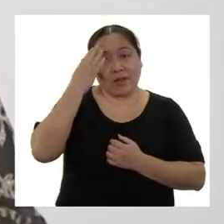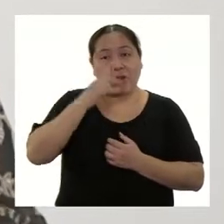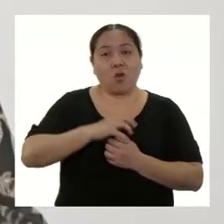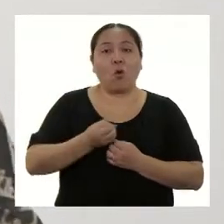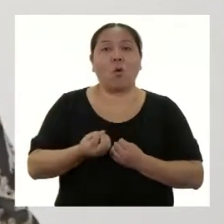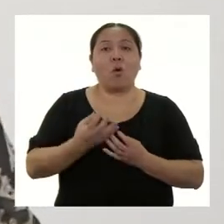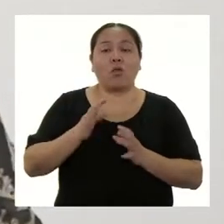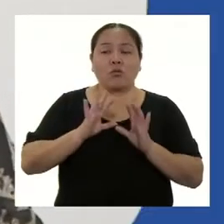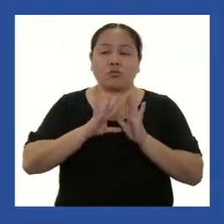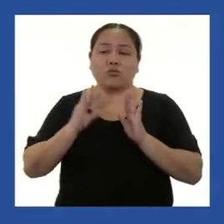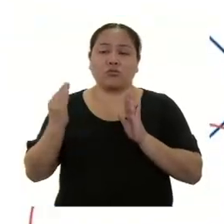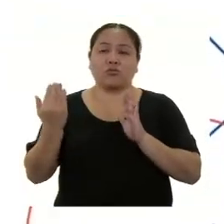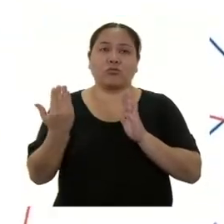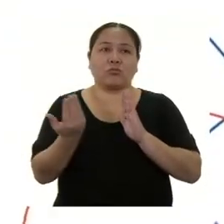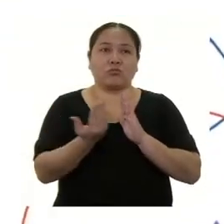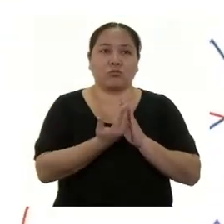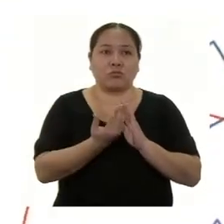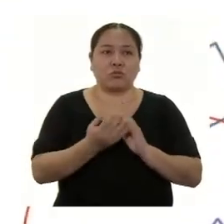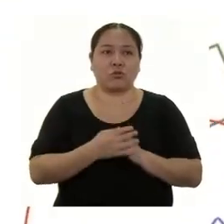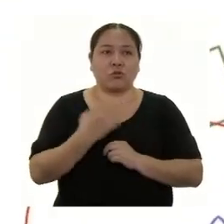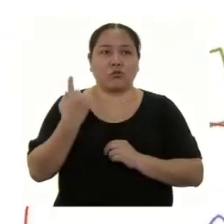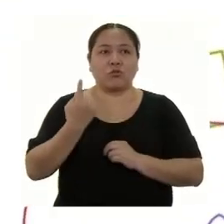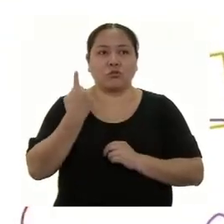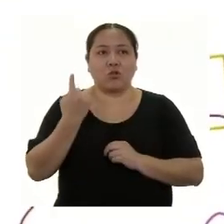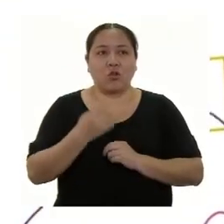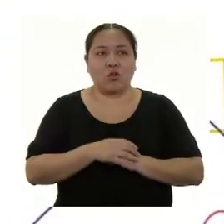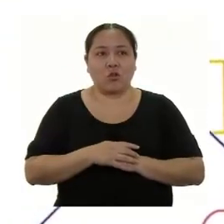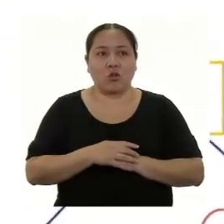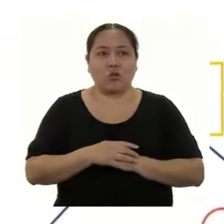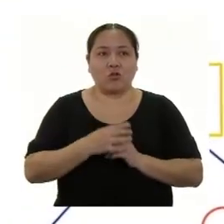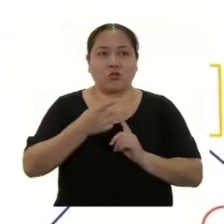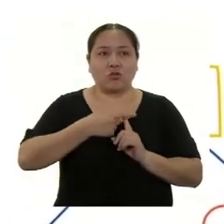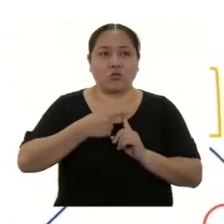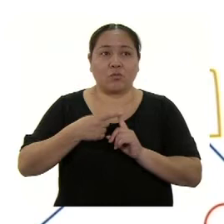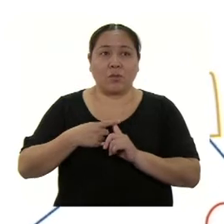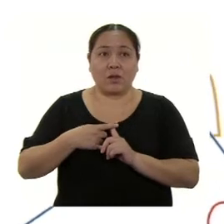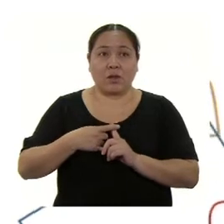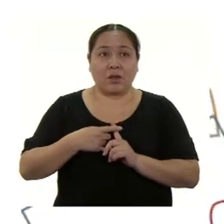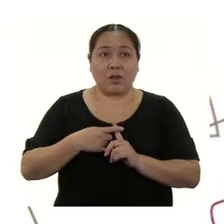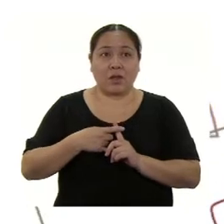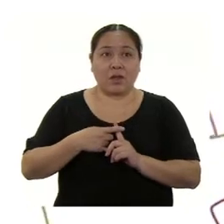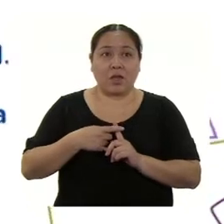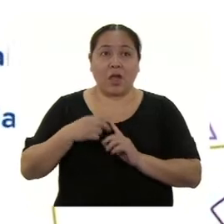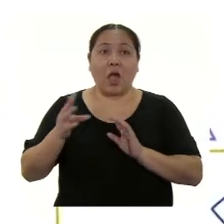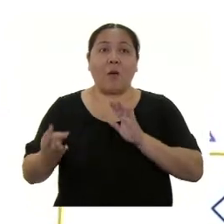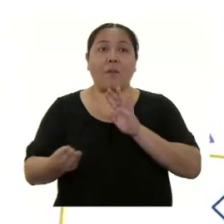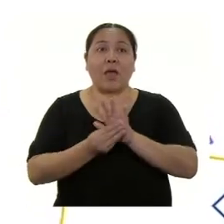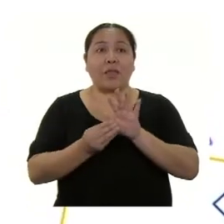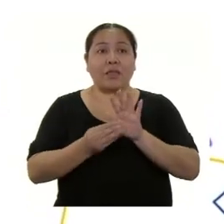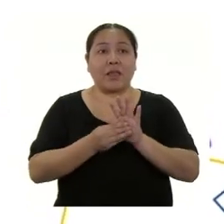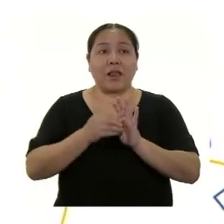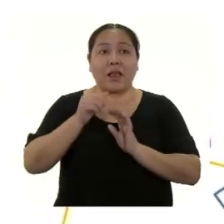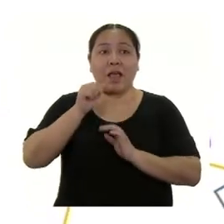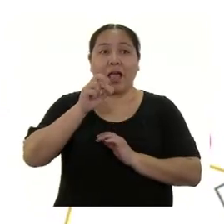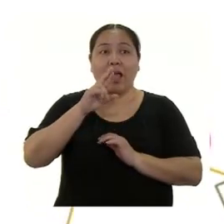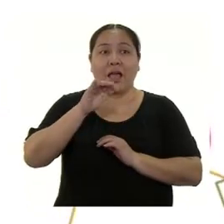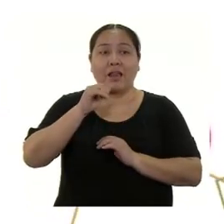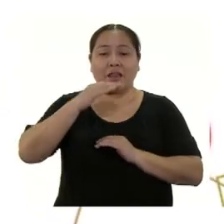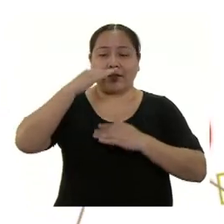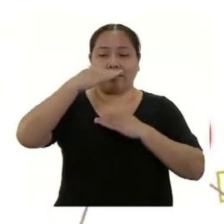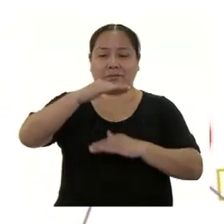superficie total del prisma, solo debes sumar al resultado anterior las áreas de las dos